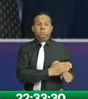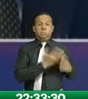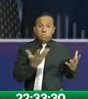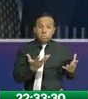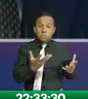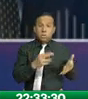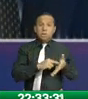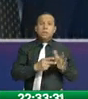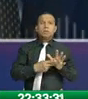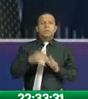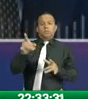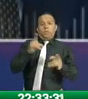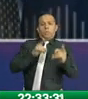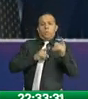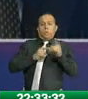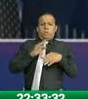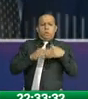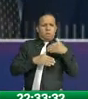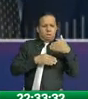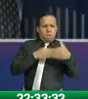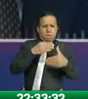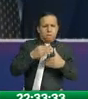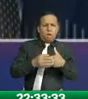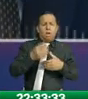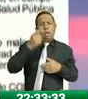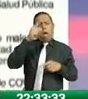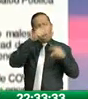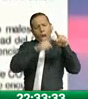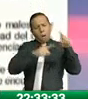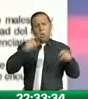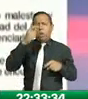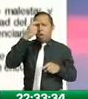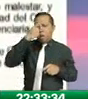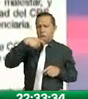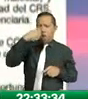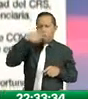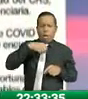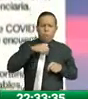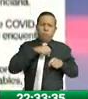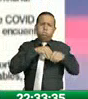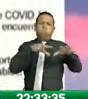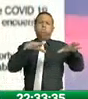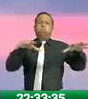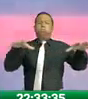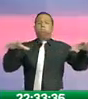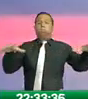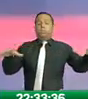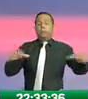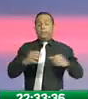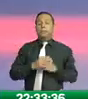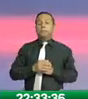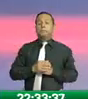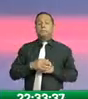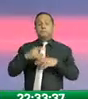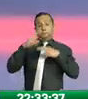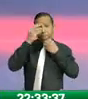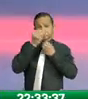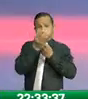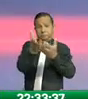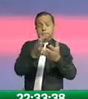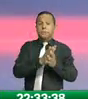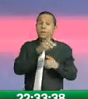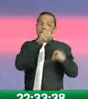gripal un poco generalizado. Y se asegura, mediante un comunicado, que luego de que varios PPL presentaran algunos